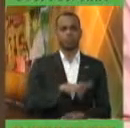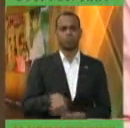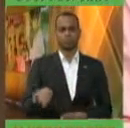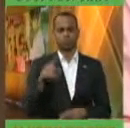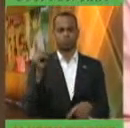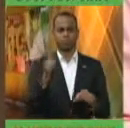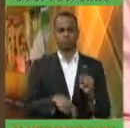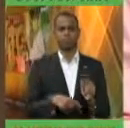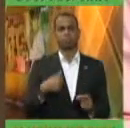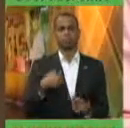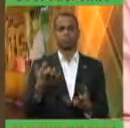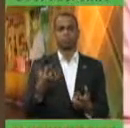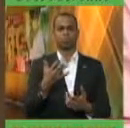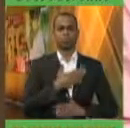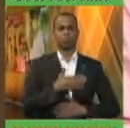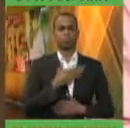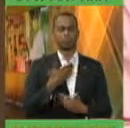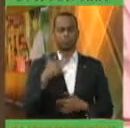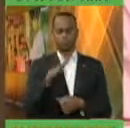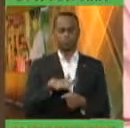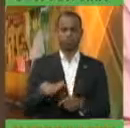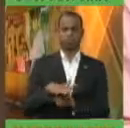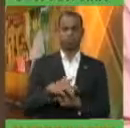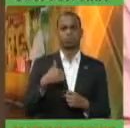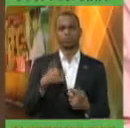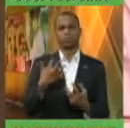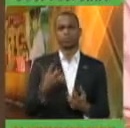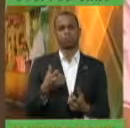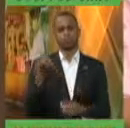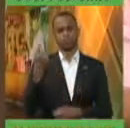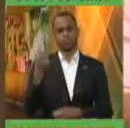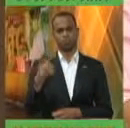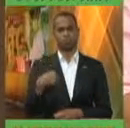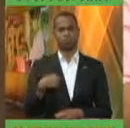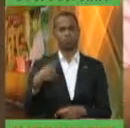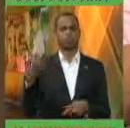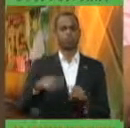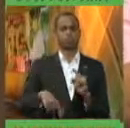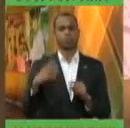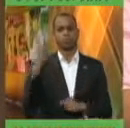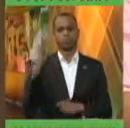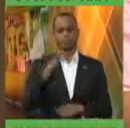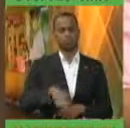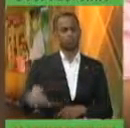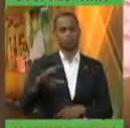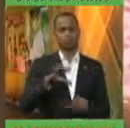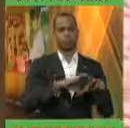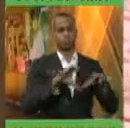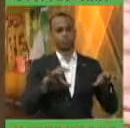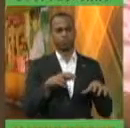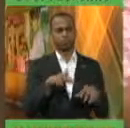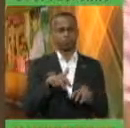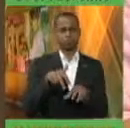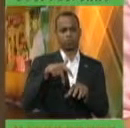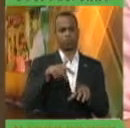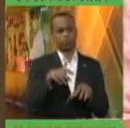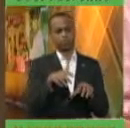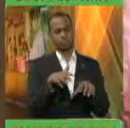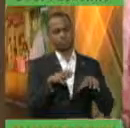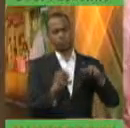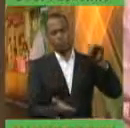quisiera disfrutar mi aceleramiento no pero no puedo porque mis contiene son de perfiles altos no puedo bajarlo no puedo